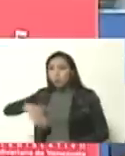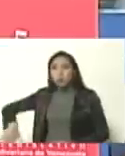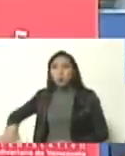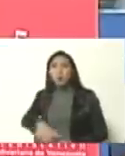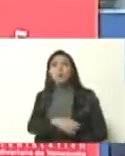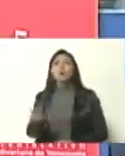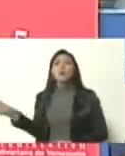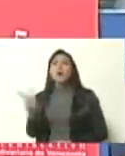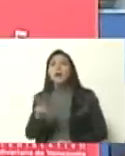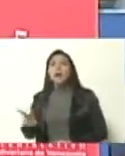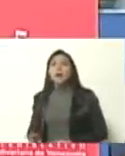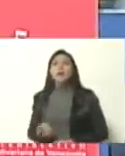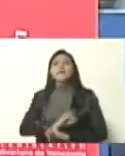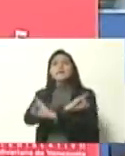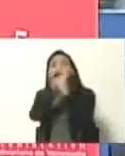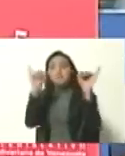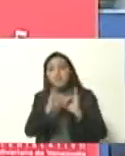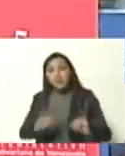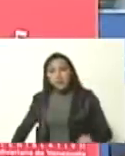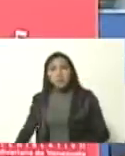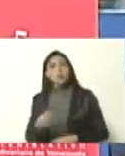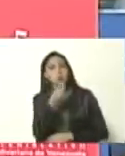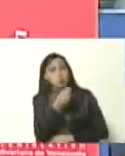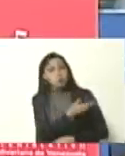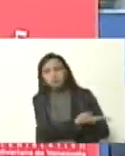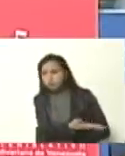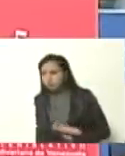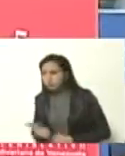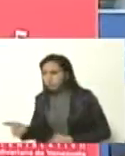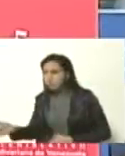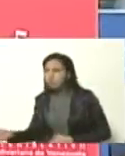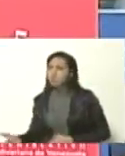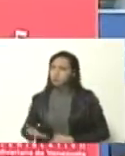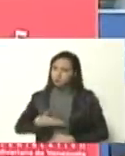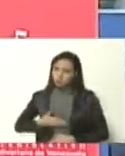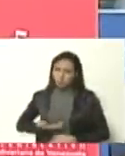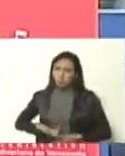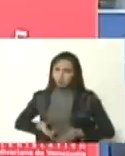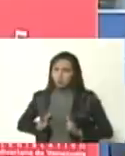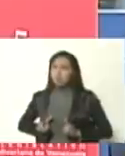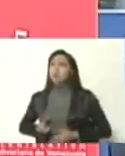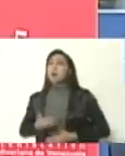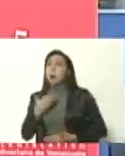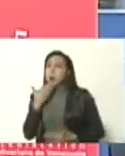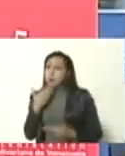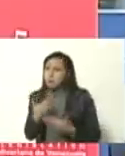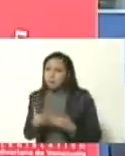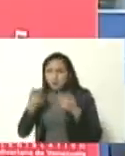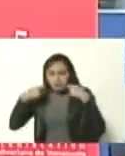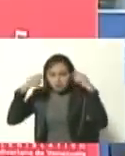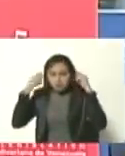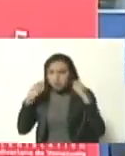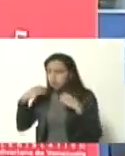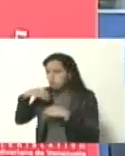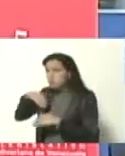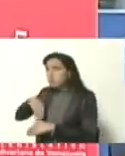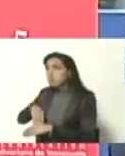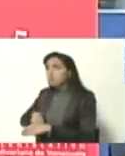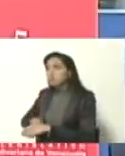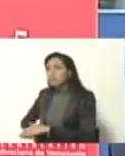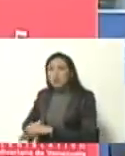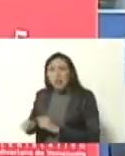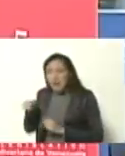y un feliz almuerzo para todas y para todos. Me voy a permitir retirarme lo que ha sido una de las